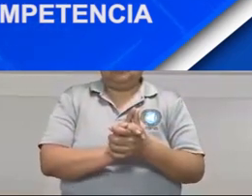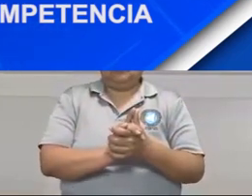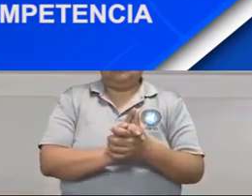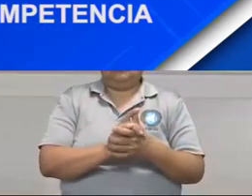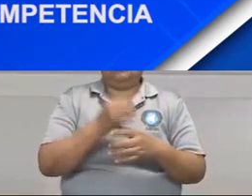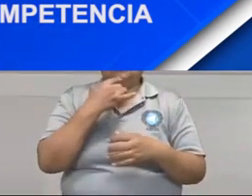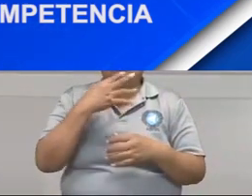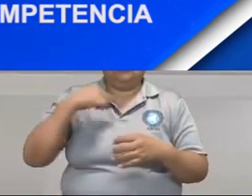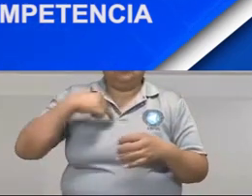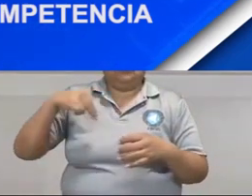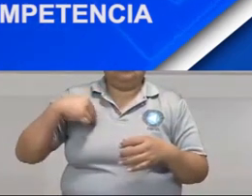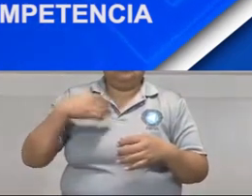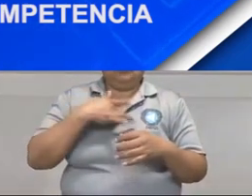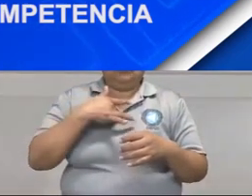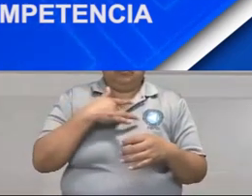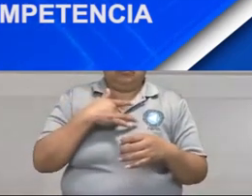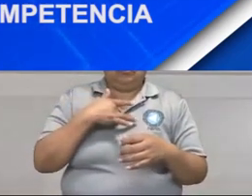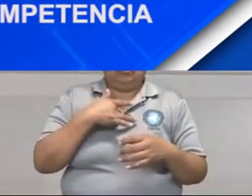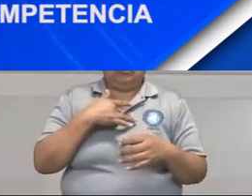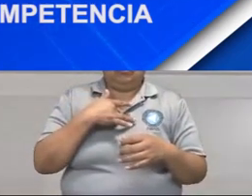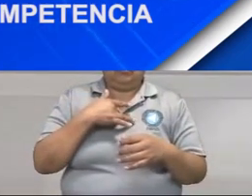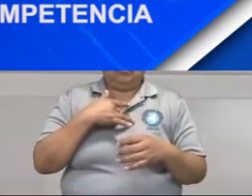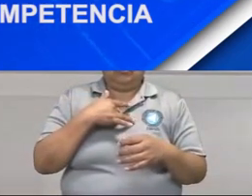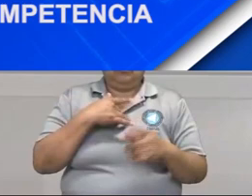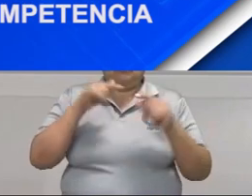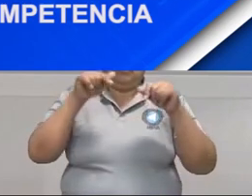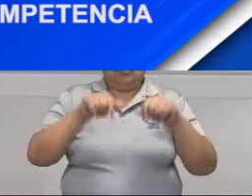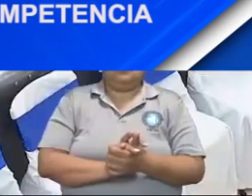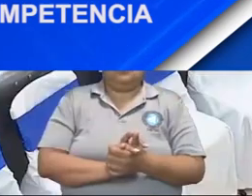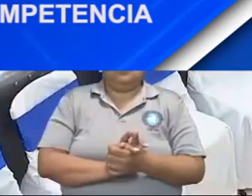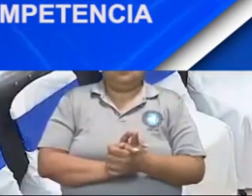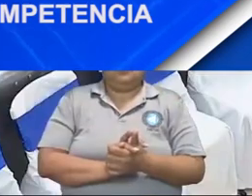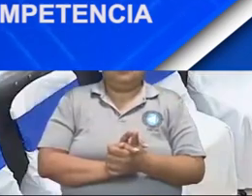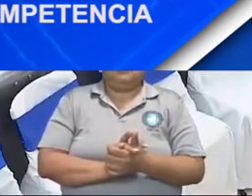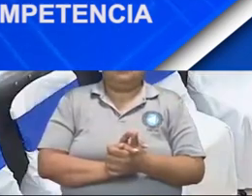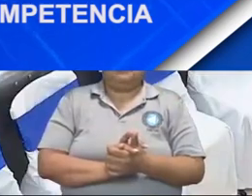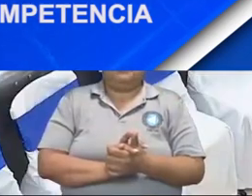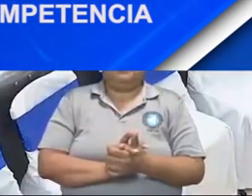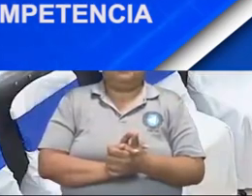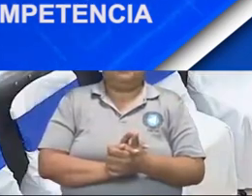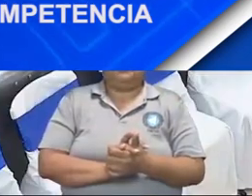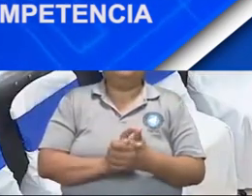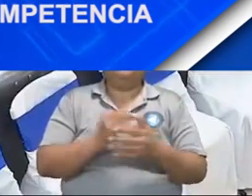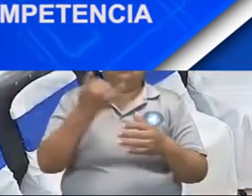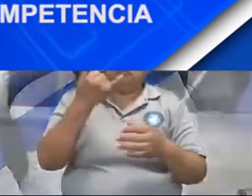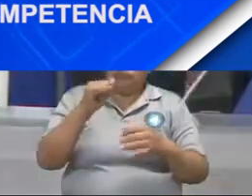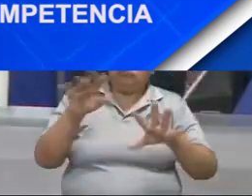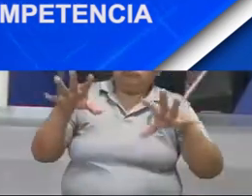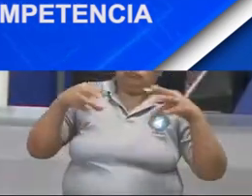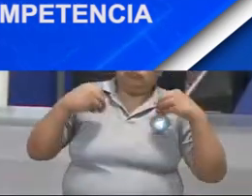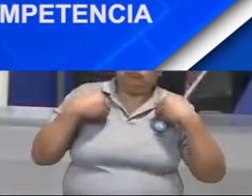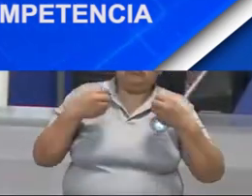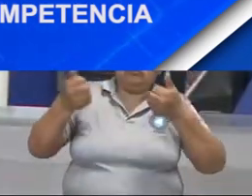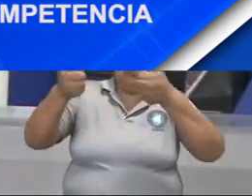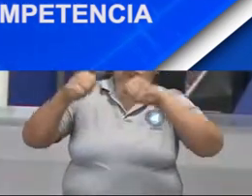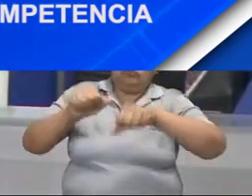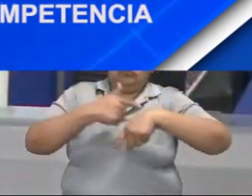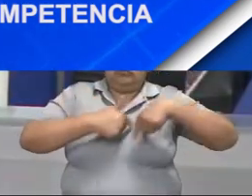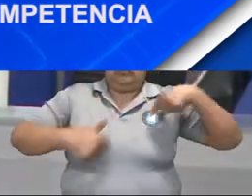un balance provisional de 15 embajadas occidentales estima que los combates han dejado más de 2 centenares de civiles